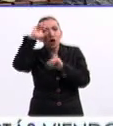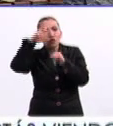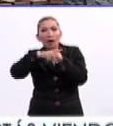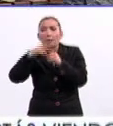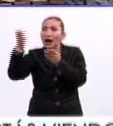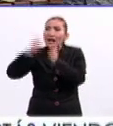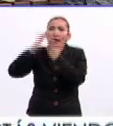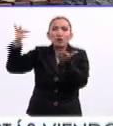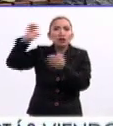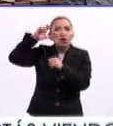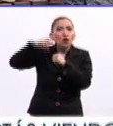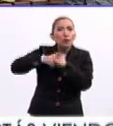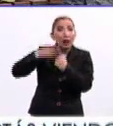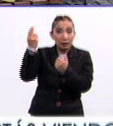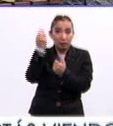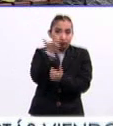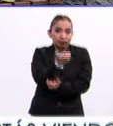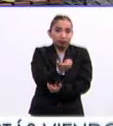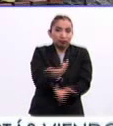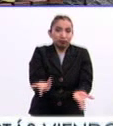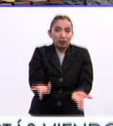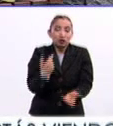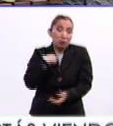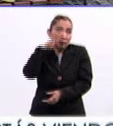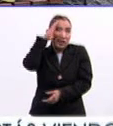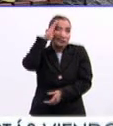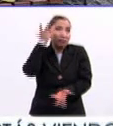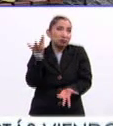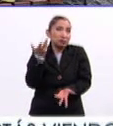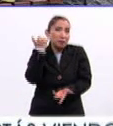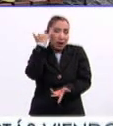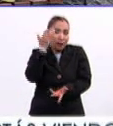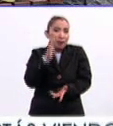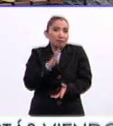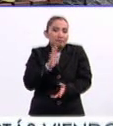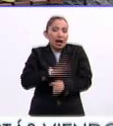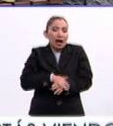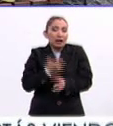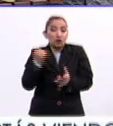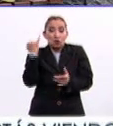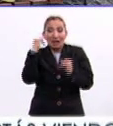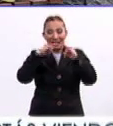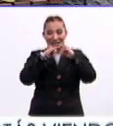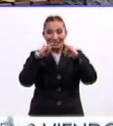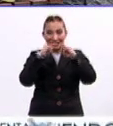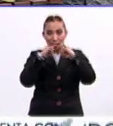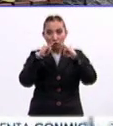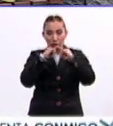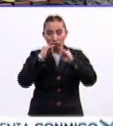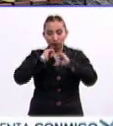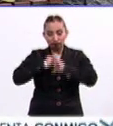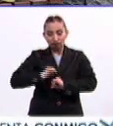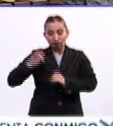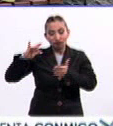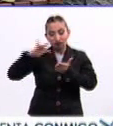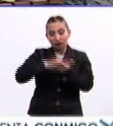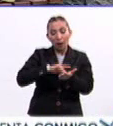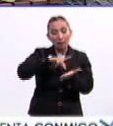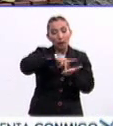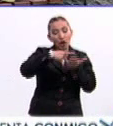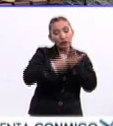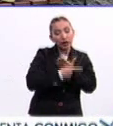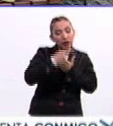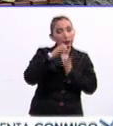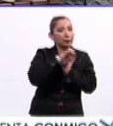falta dinero. Yo a veces pienso sería mucho más útil que una institución patrocinar un proyecto, por ejemplo, de